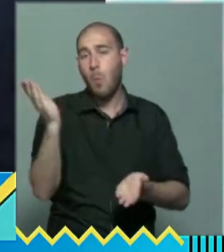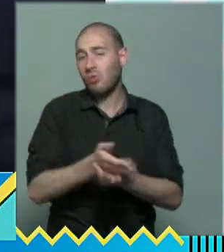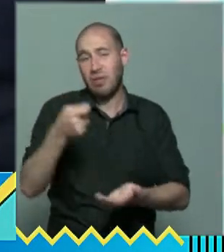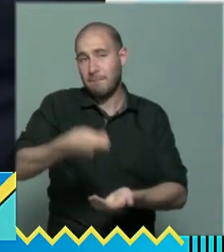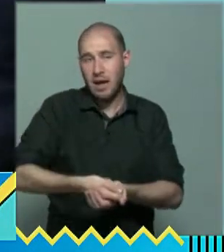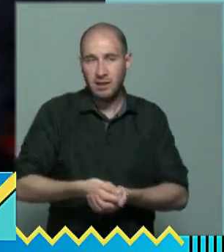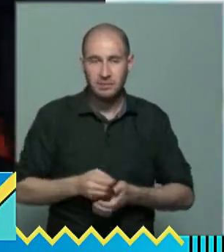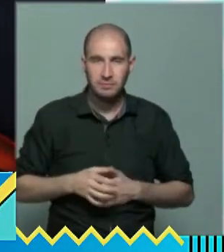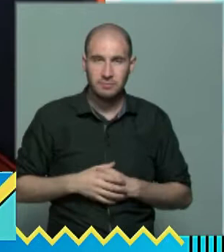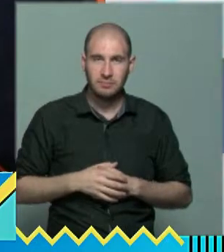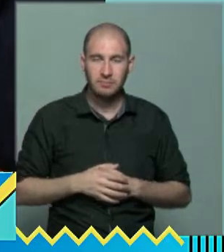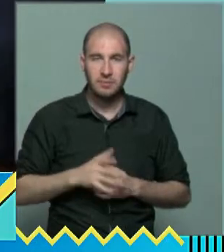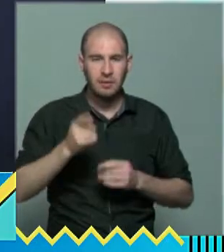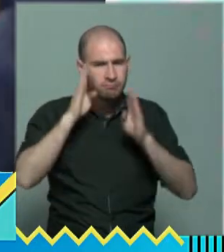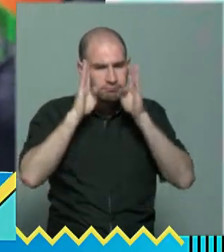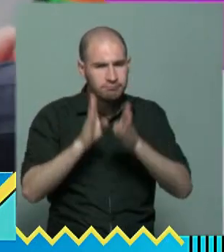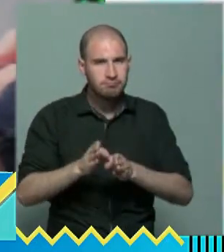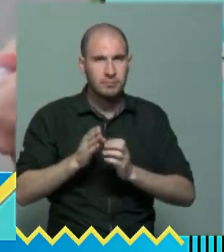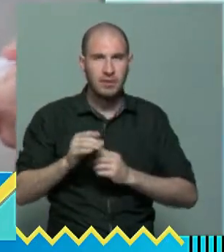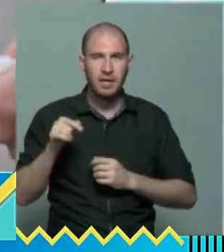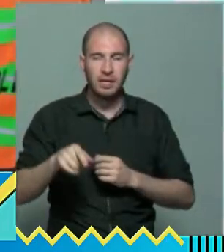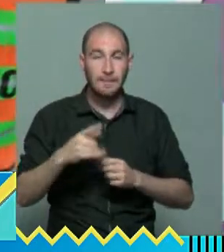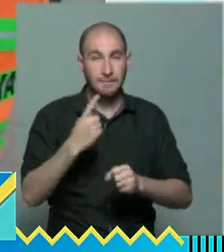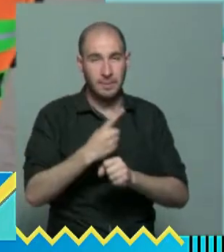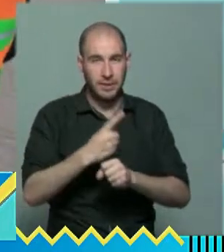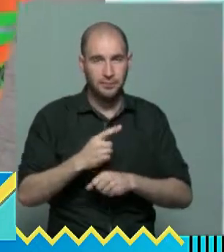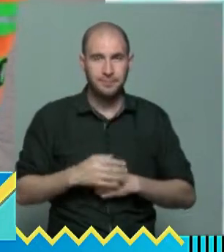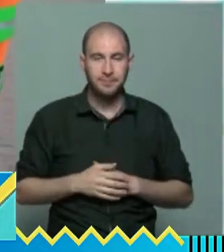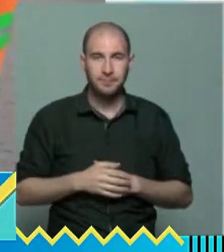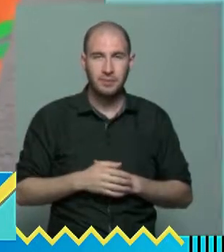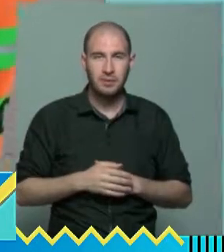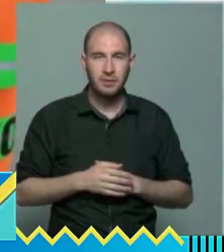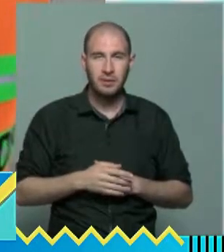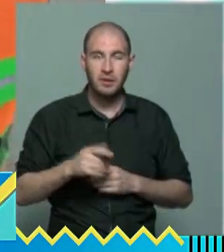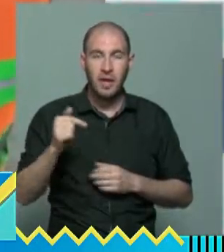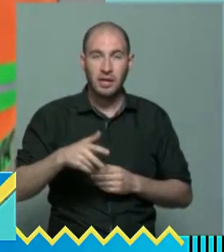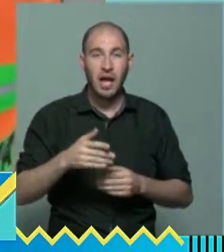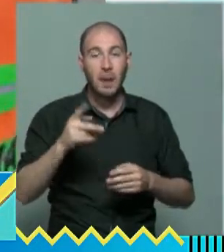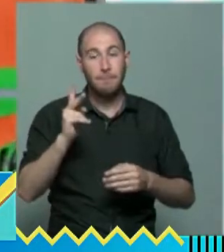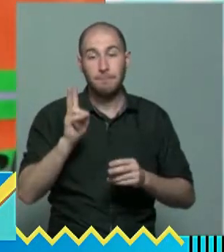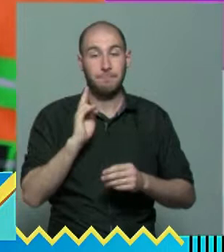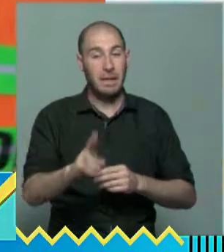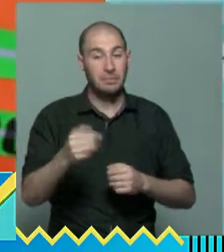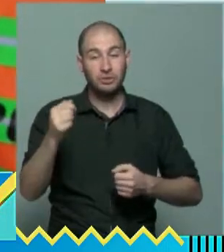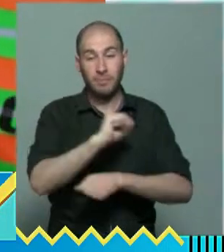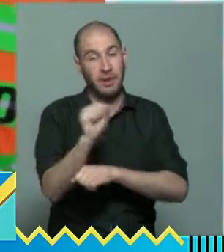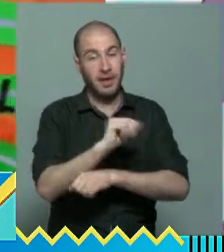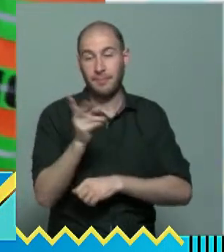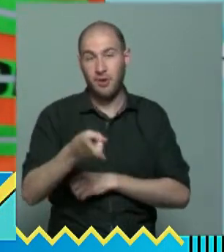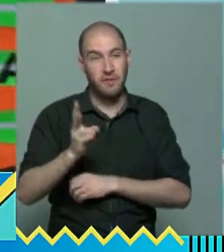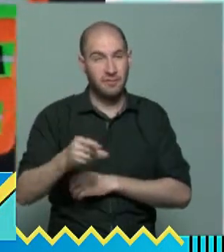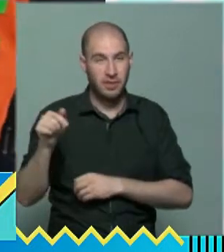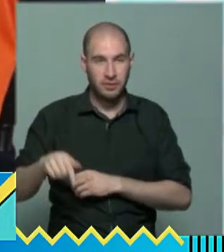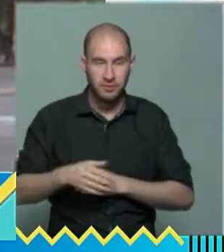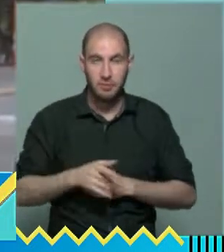¿no es cierto? Entonces se pensó, en principio, restringir la habilitación que le da el Estado para conducir, ¿no es cierto? Decir, bueno,